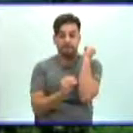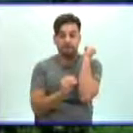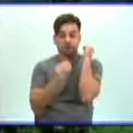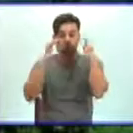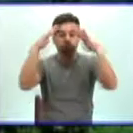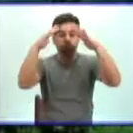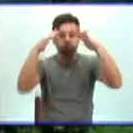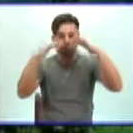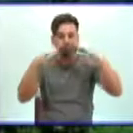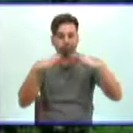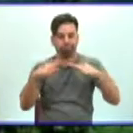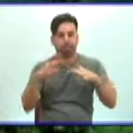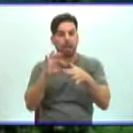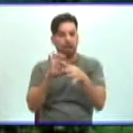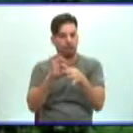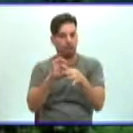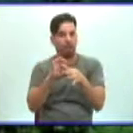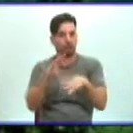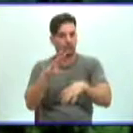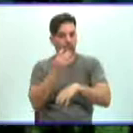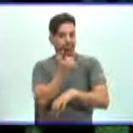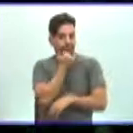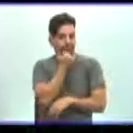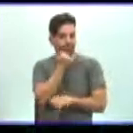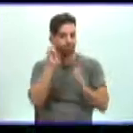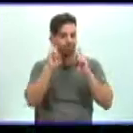gravemente su vida.